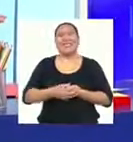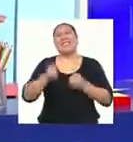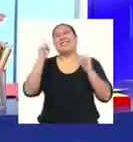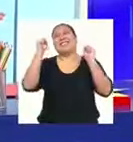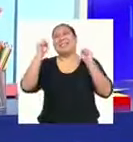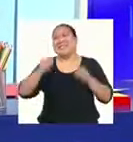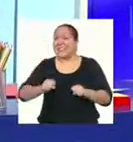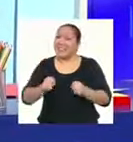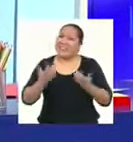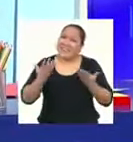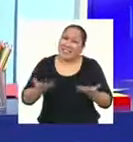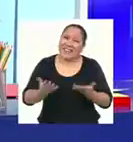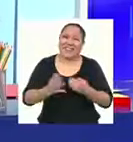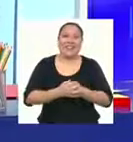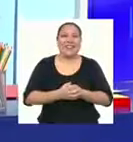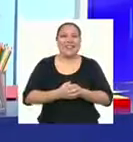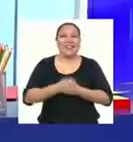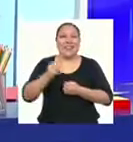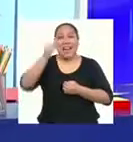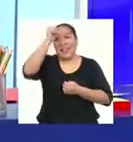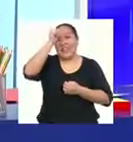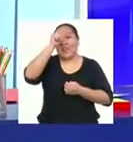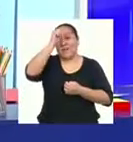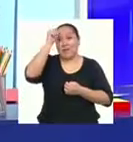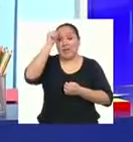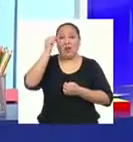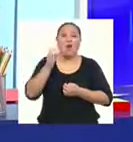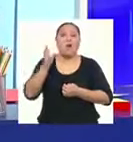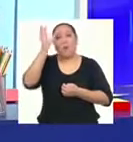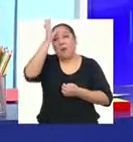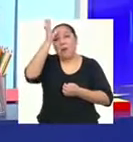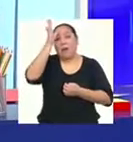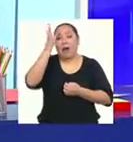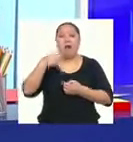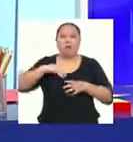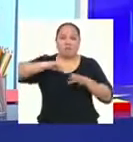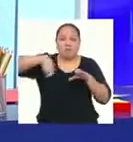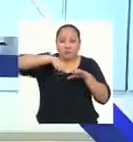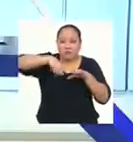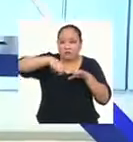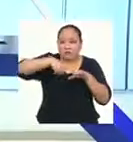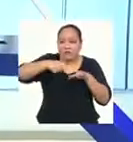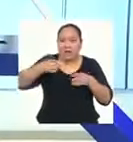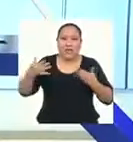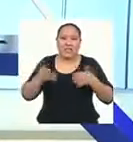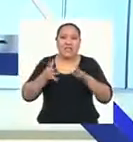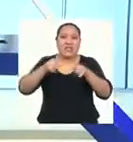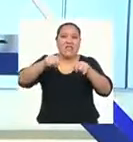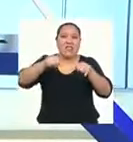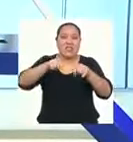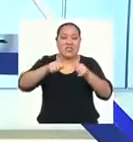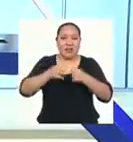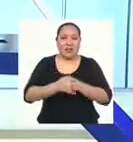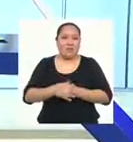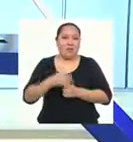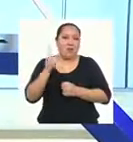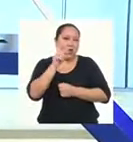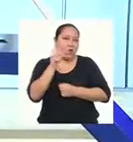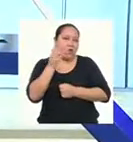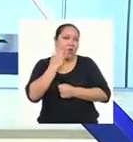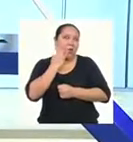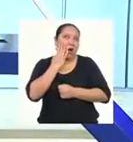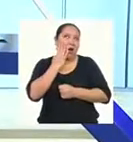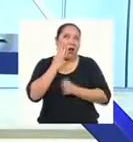¡Claro! ¡Claro, pues! El domingo, papá prepara un ceviche. El lunes, mamá